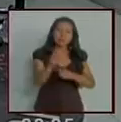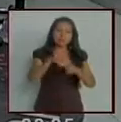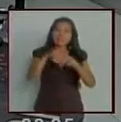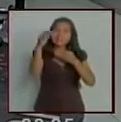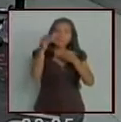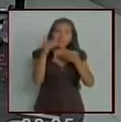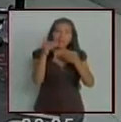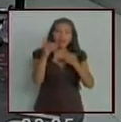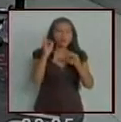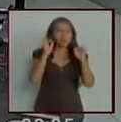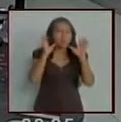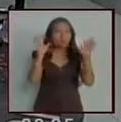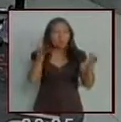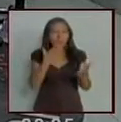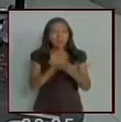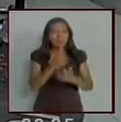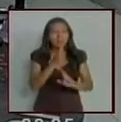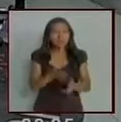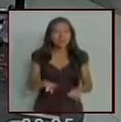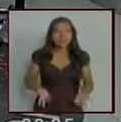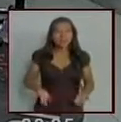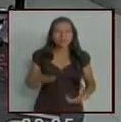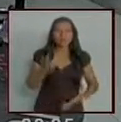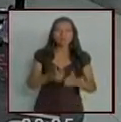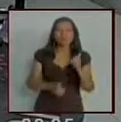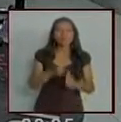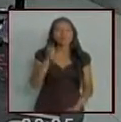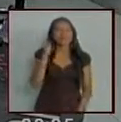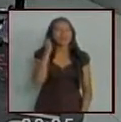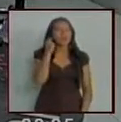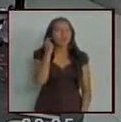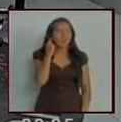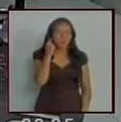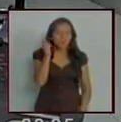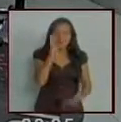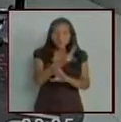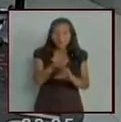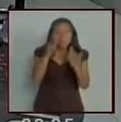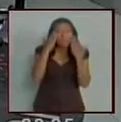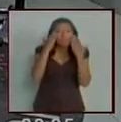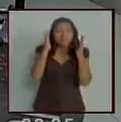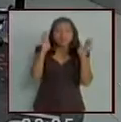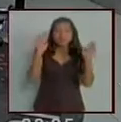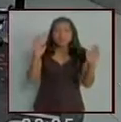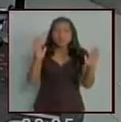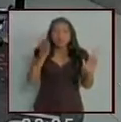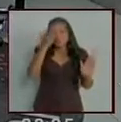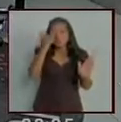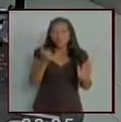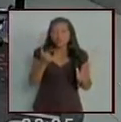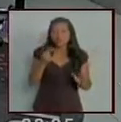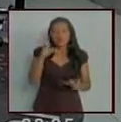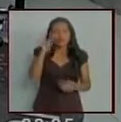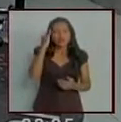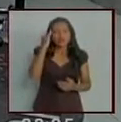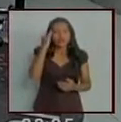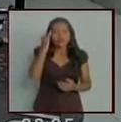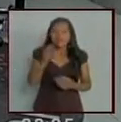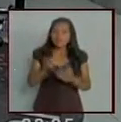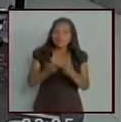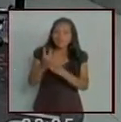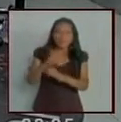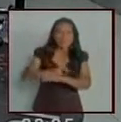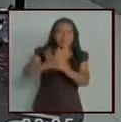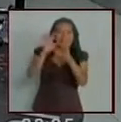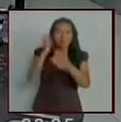el problema estaba resuelto. O sea, era un problema del oído. Y el niño no lo identifica, porque el niño simplemente no sabe distinguir